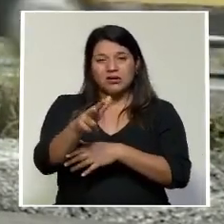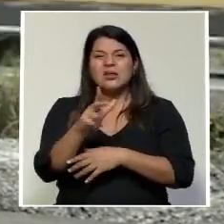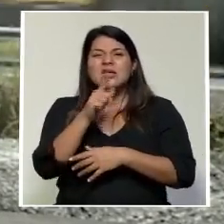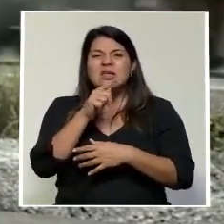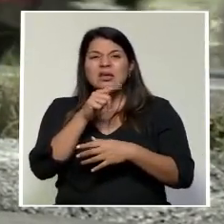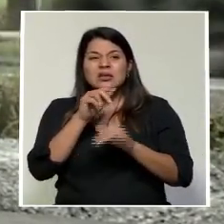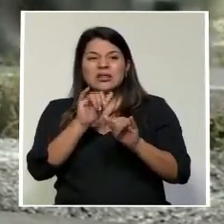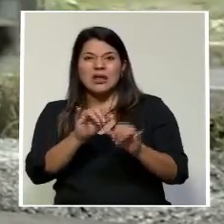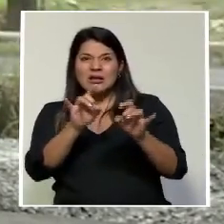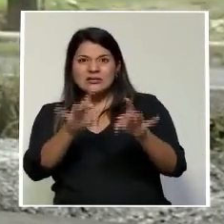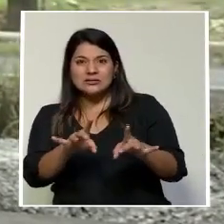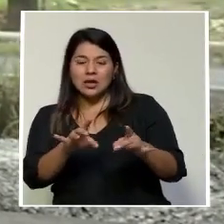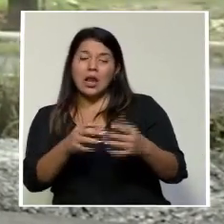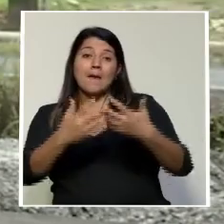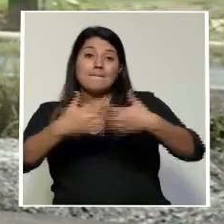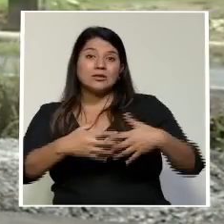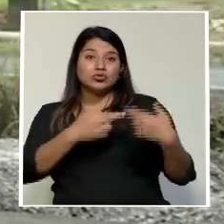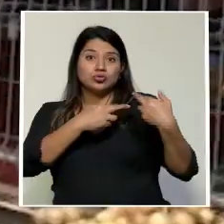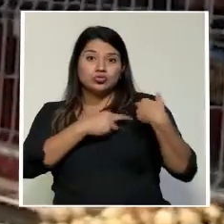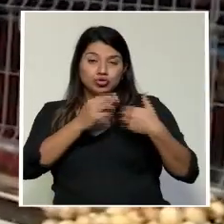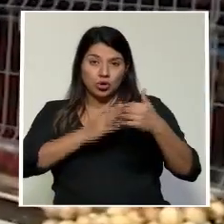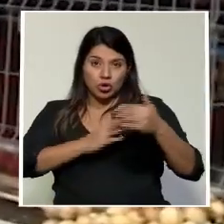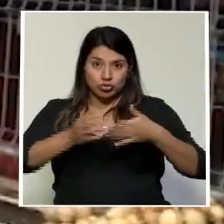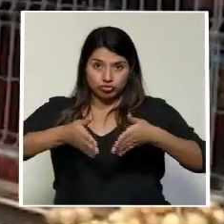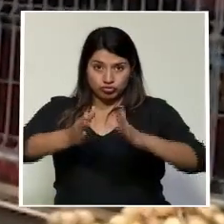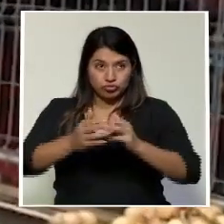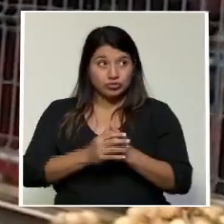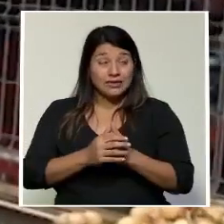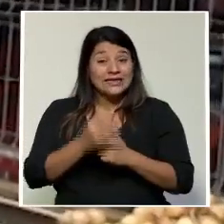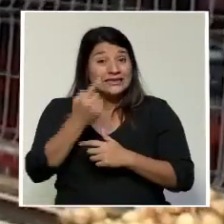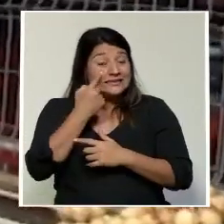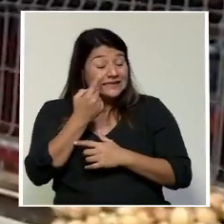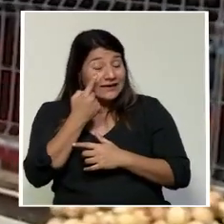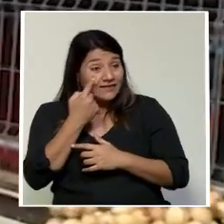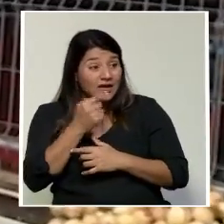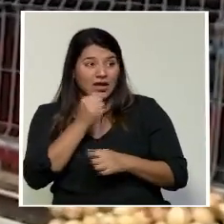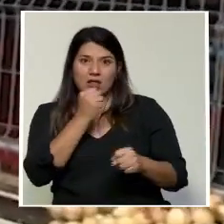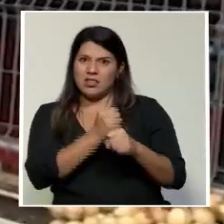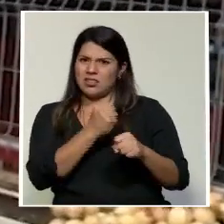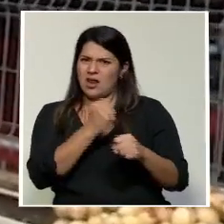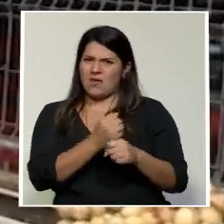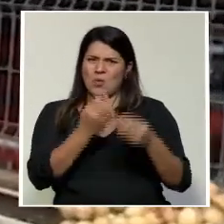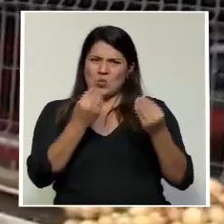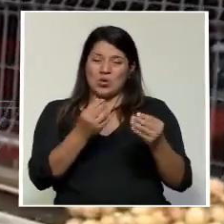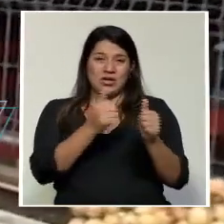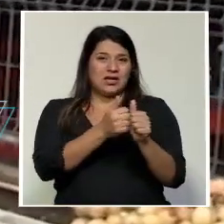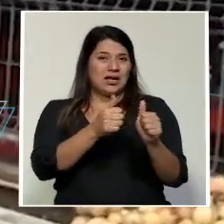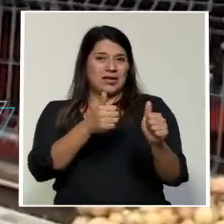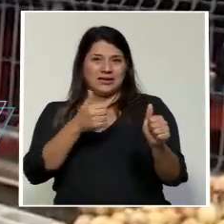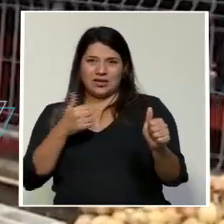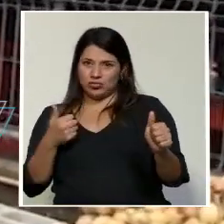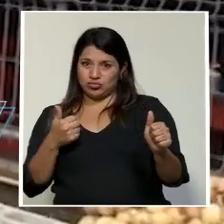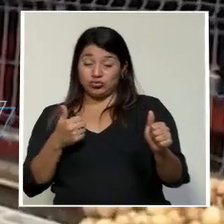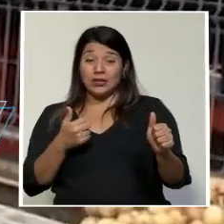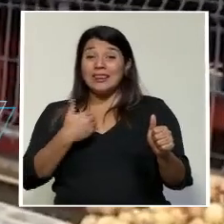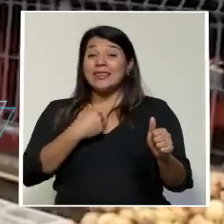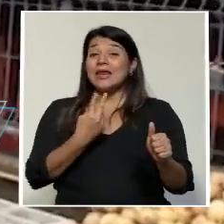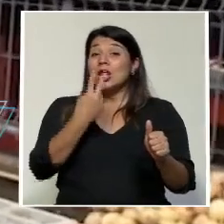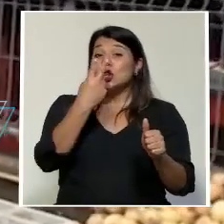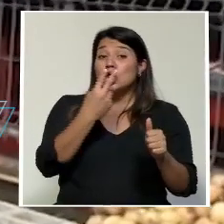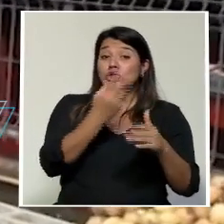Bueno, la verdad, se está viendo que es un trabajo muy atrasado, son tramos muy peligrosos